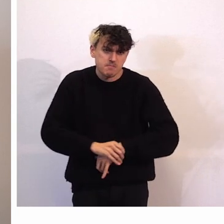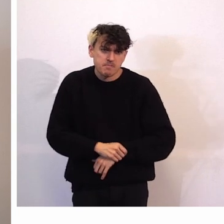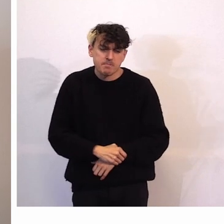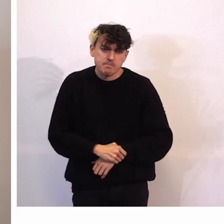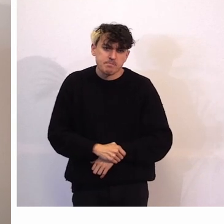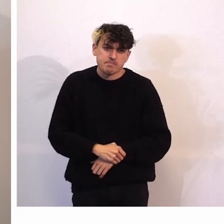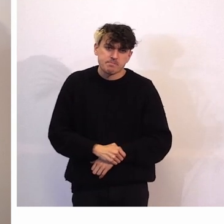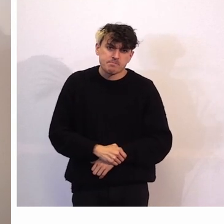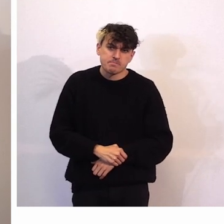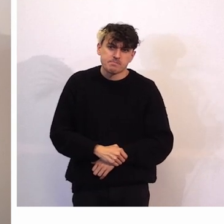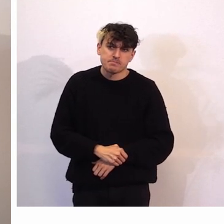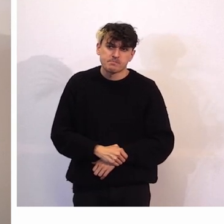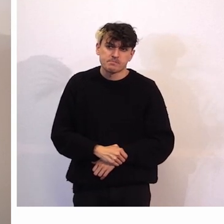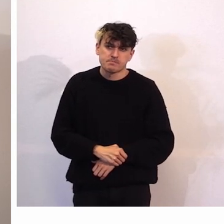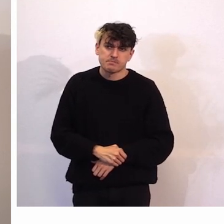personas.